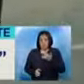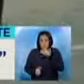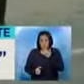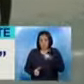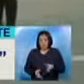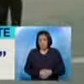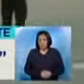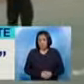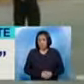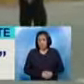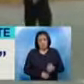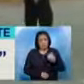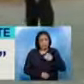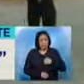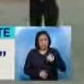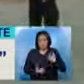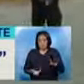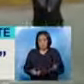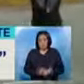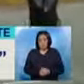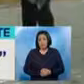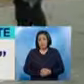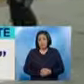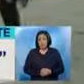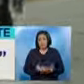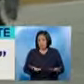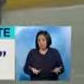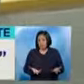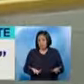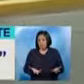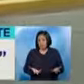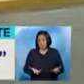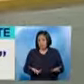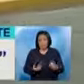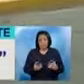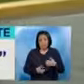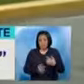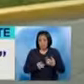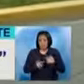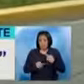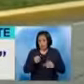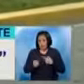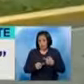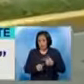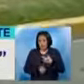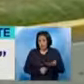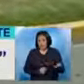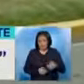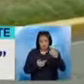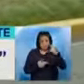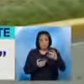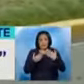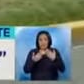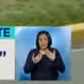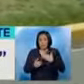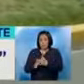país, señor, es lamentable tener que justamente, pues, tener que dar cuenta de estas noticias. Muchas gracias